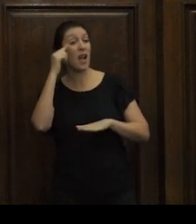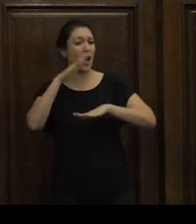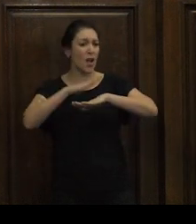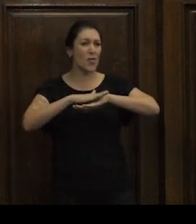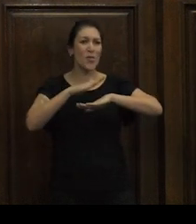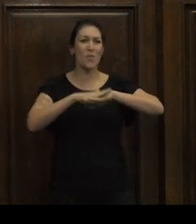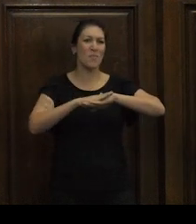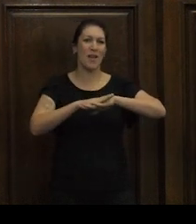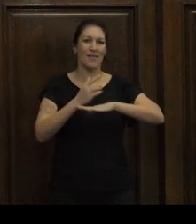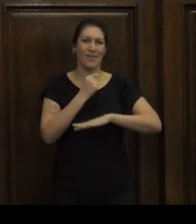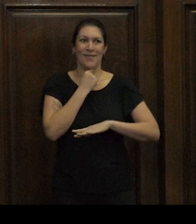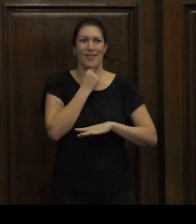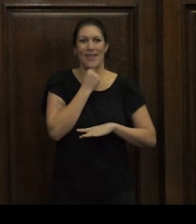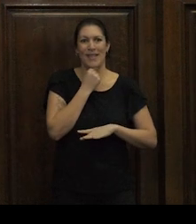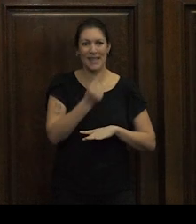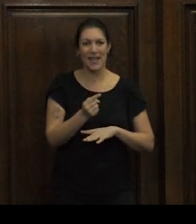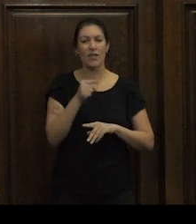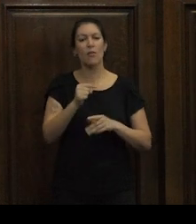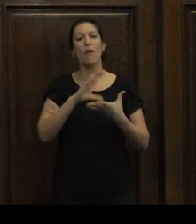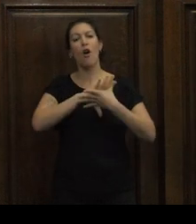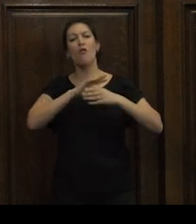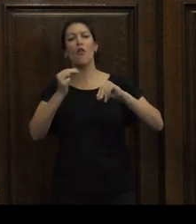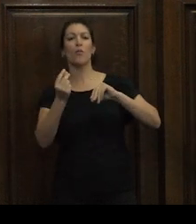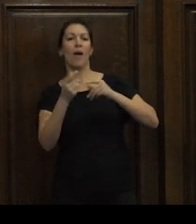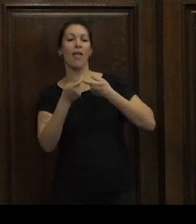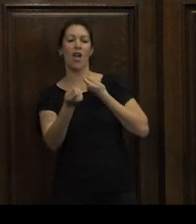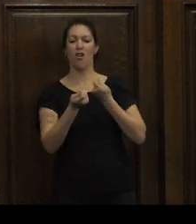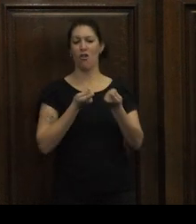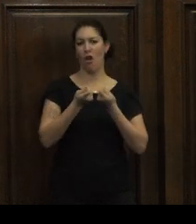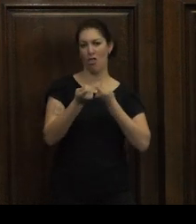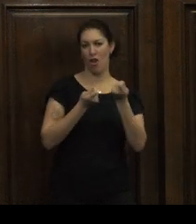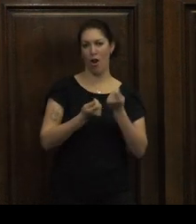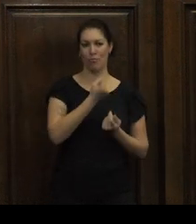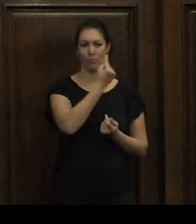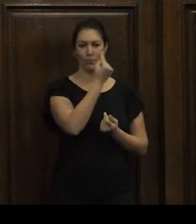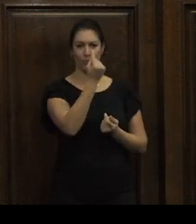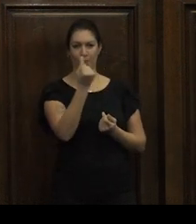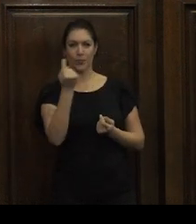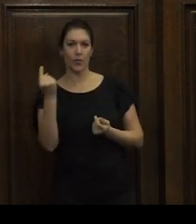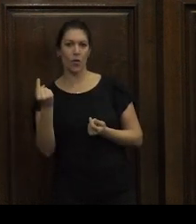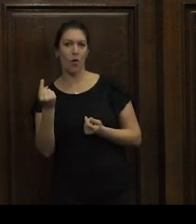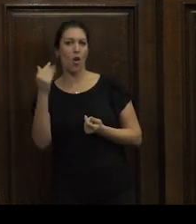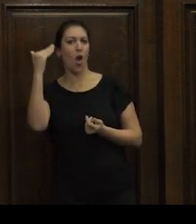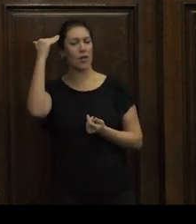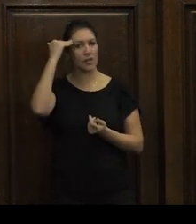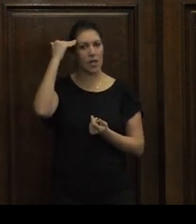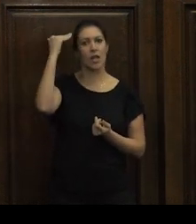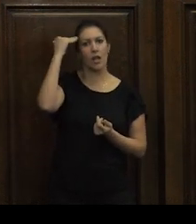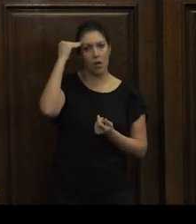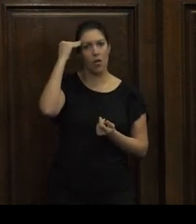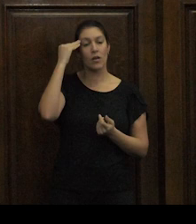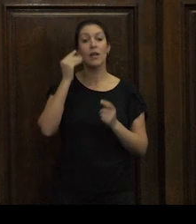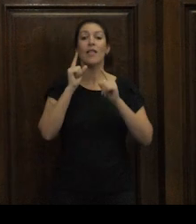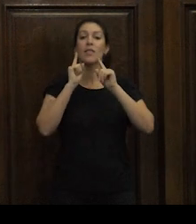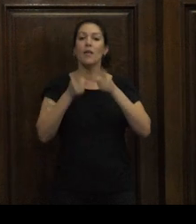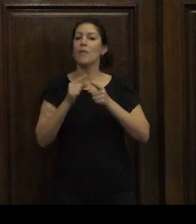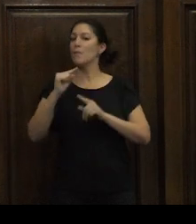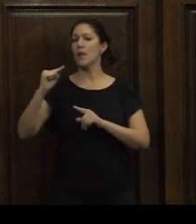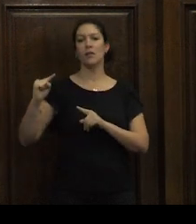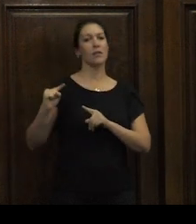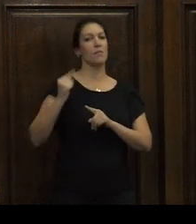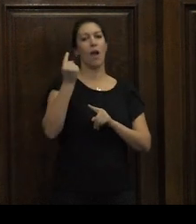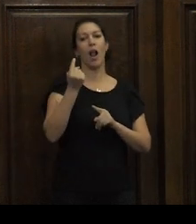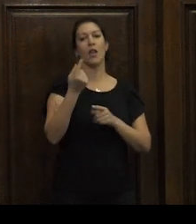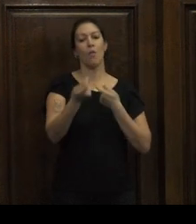perdió eficacia como principal mecanismo de control individual, psíquico, subjetivo, y también como